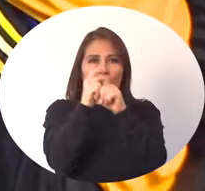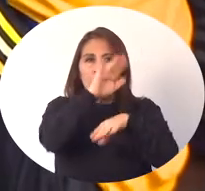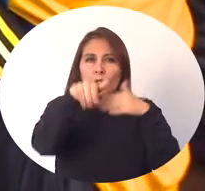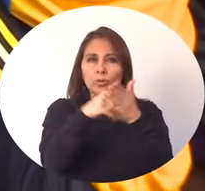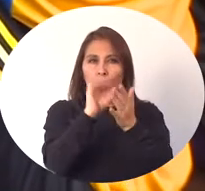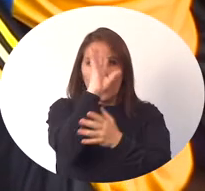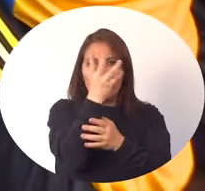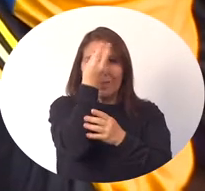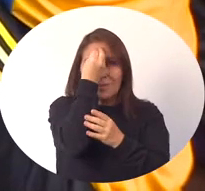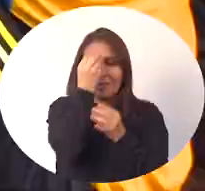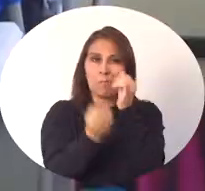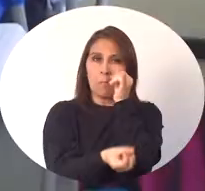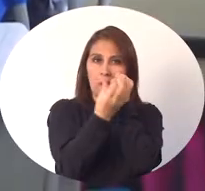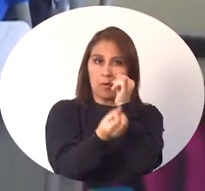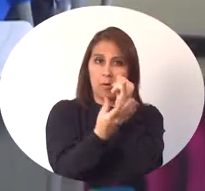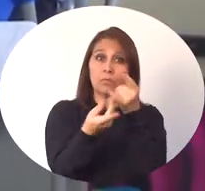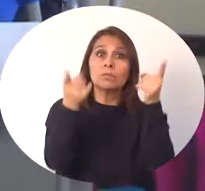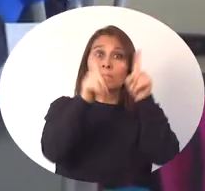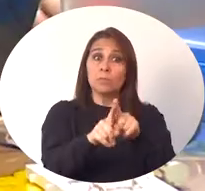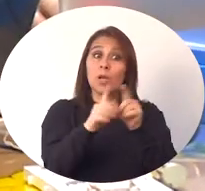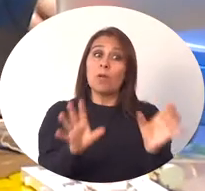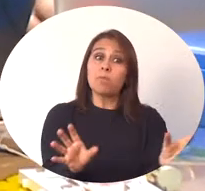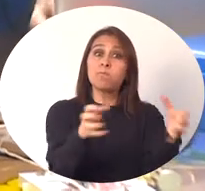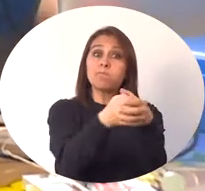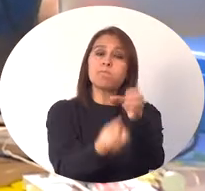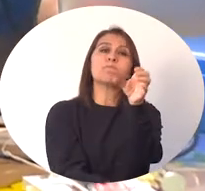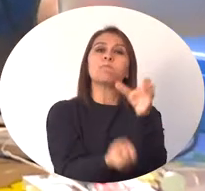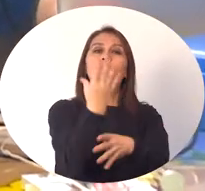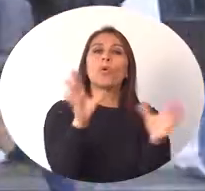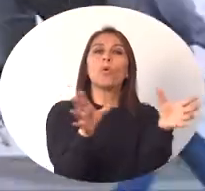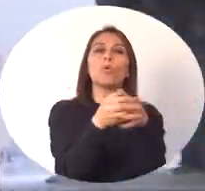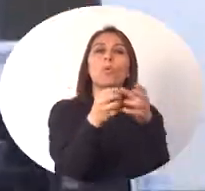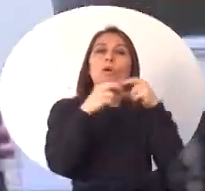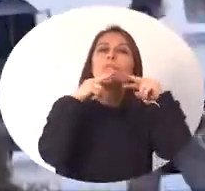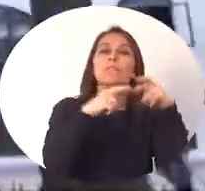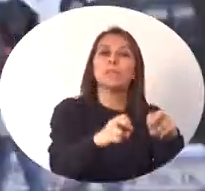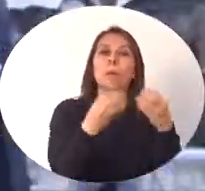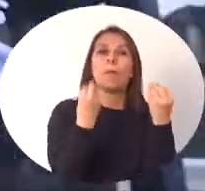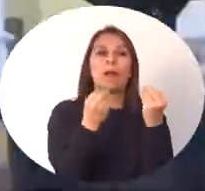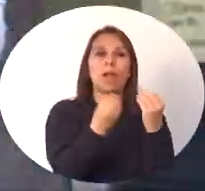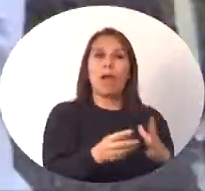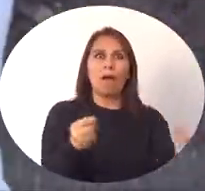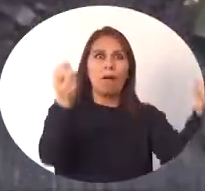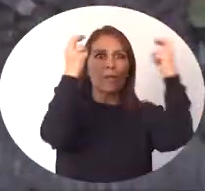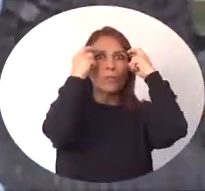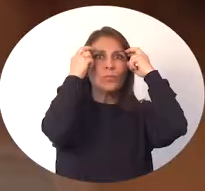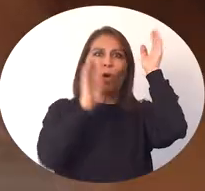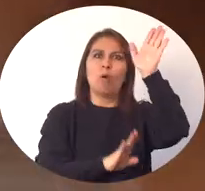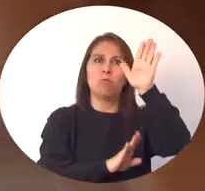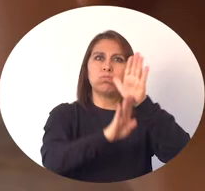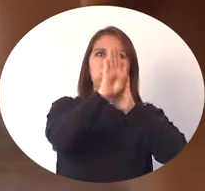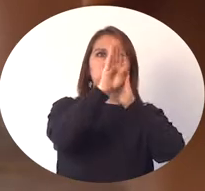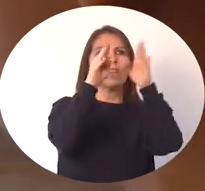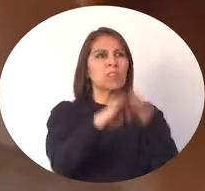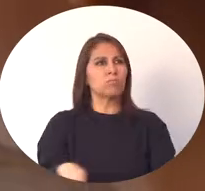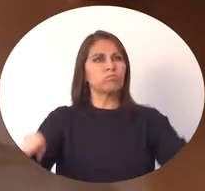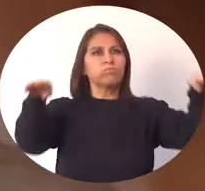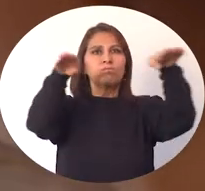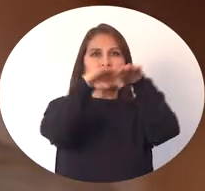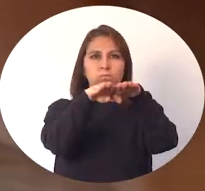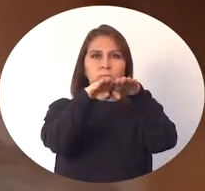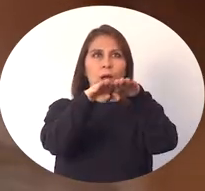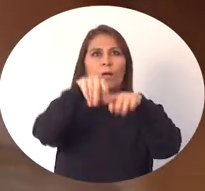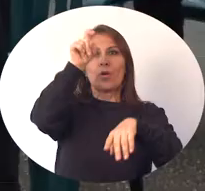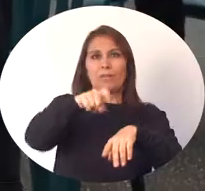conocimiento disciplinar y pedagógico, y fomenta la formación de grupos de investigación para la generación de conocimientos a la par del proyecto educativo